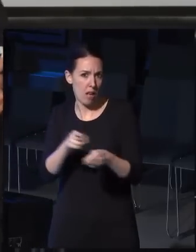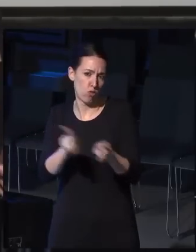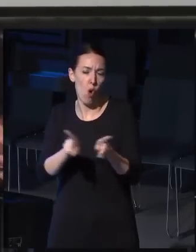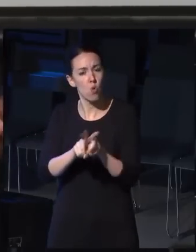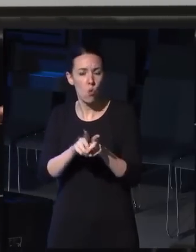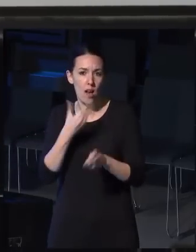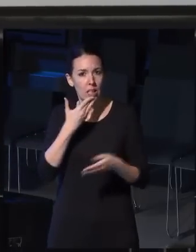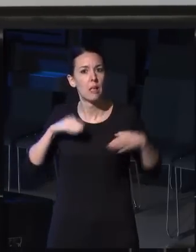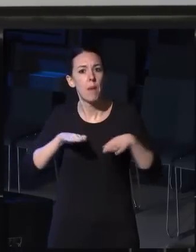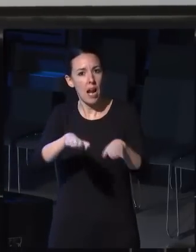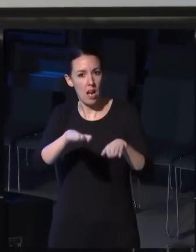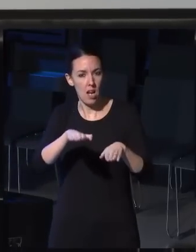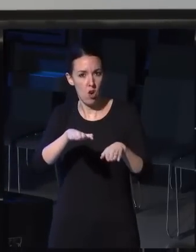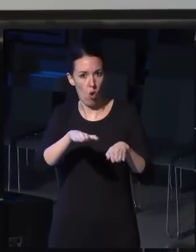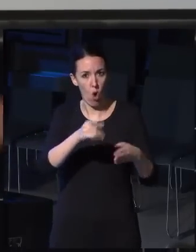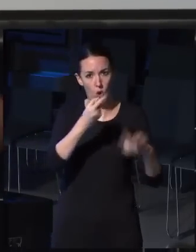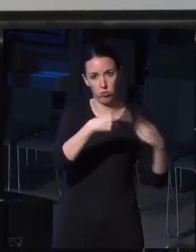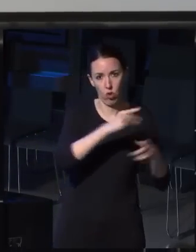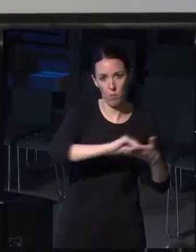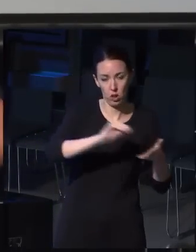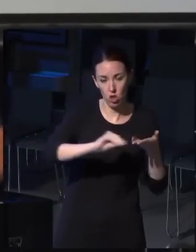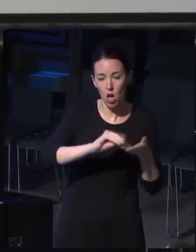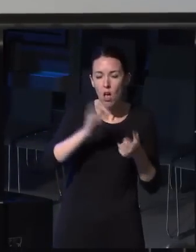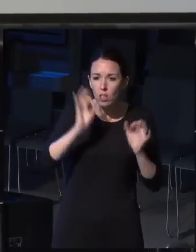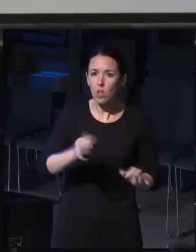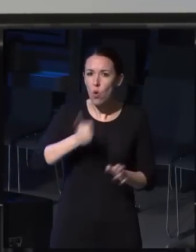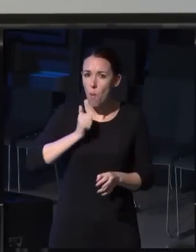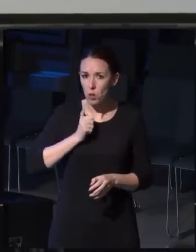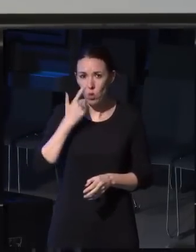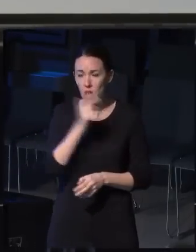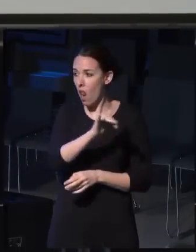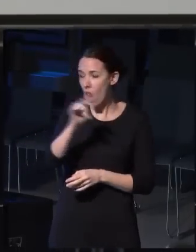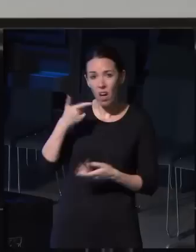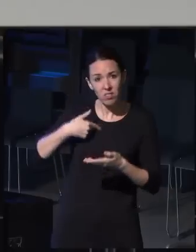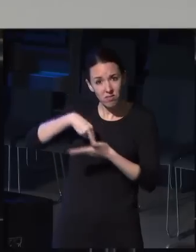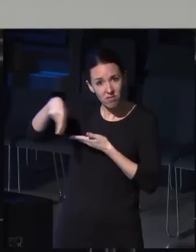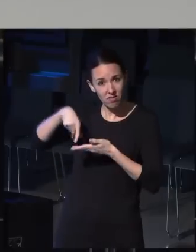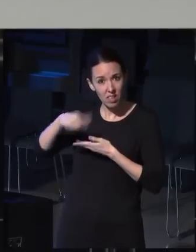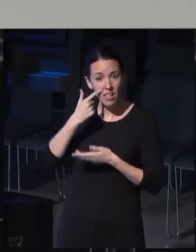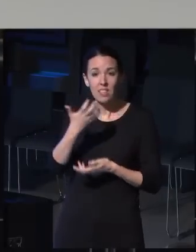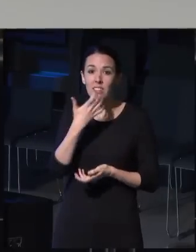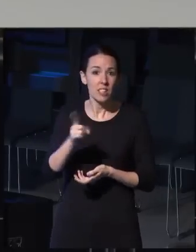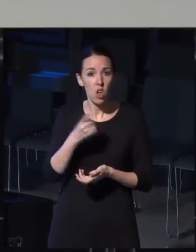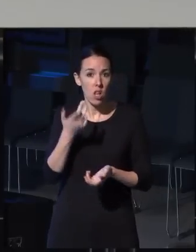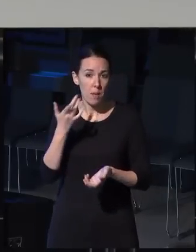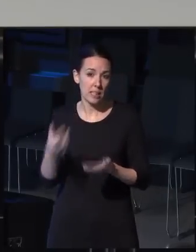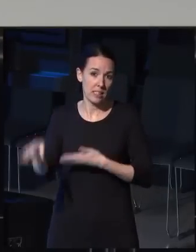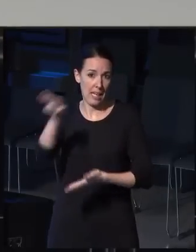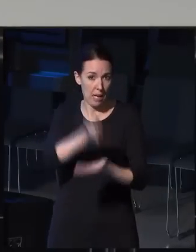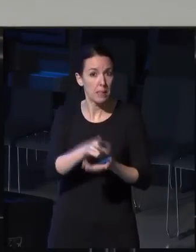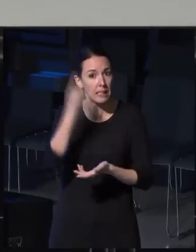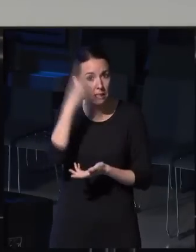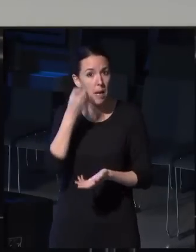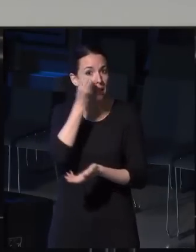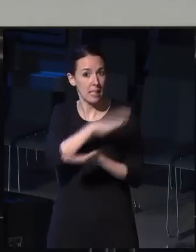paralela con el mundo de las composiciones. Seguro que habéis tenido la oportunidad de pasaros por ahí, si no, que sepáis que cierran a las 9, así que tendréis que repetir otro día, que sepáis que es